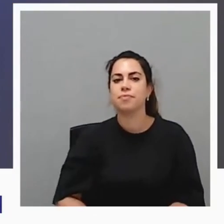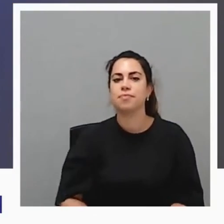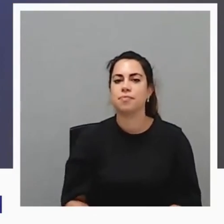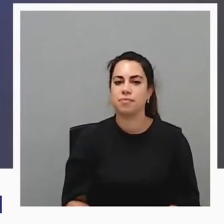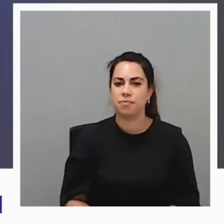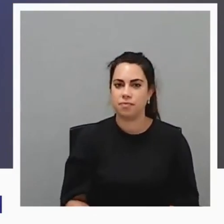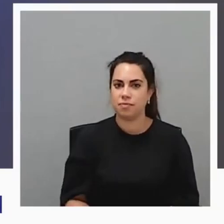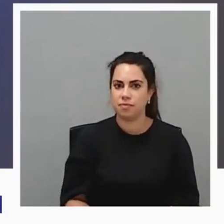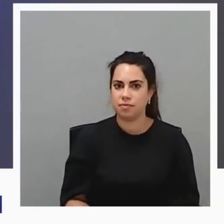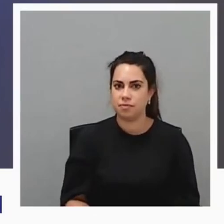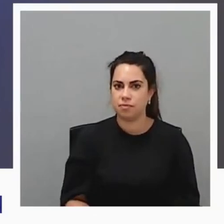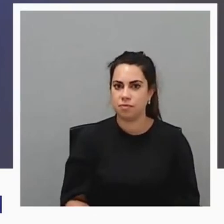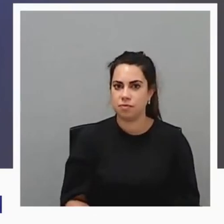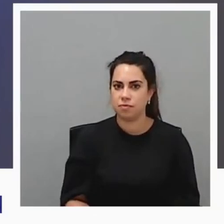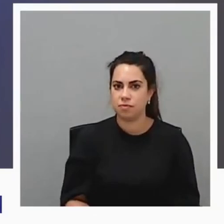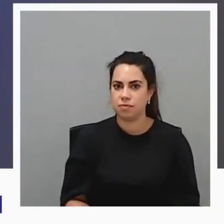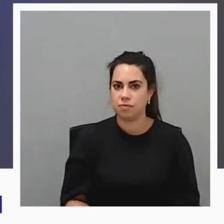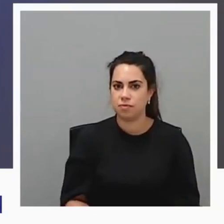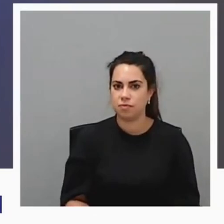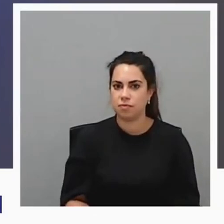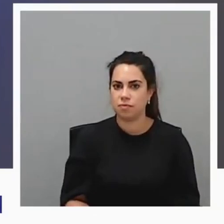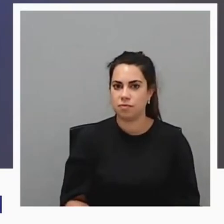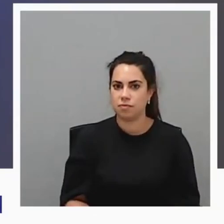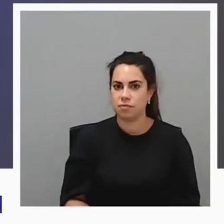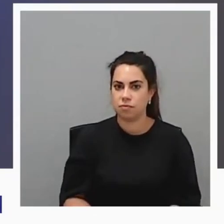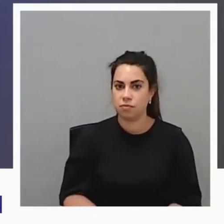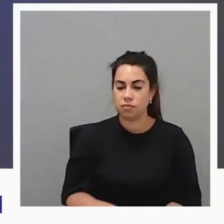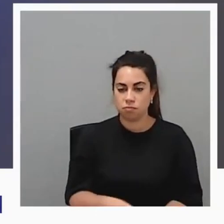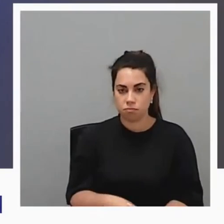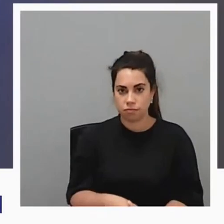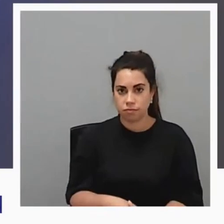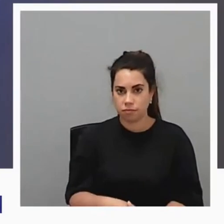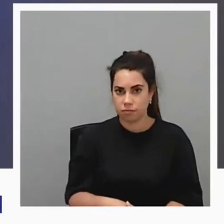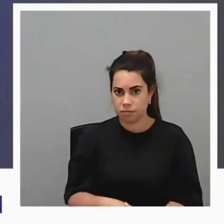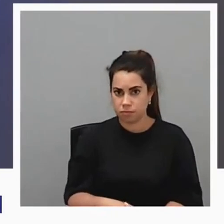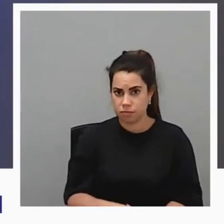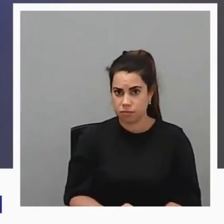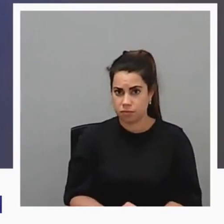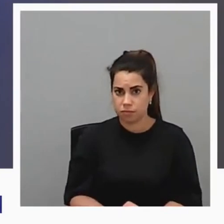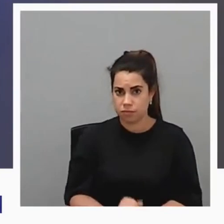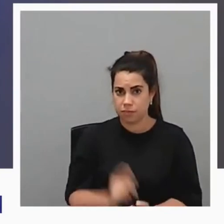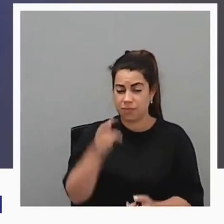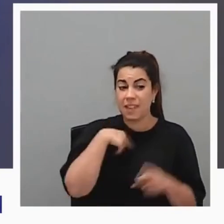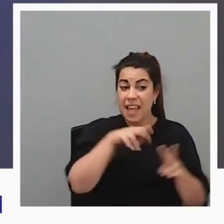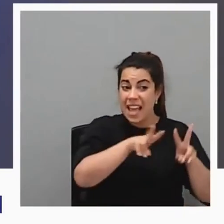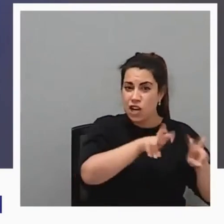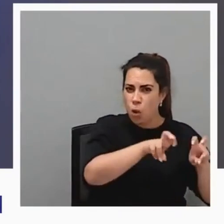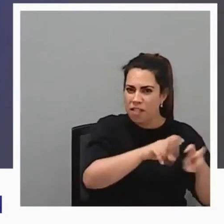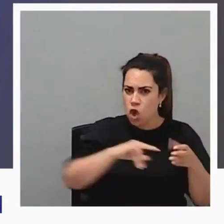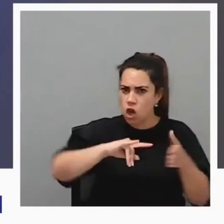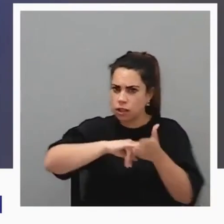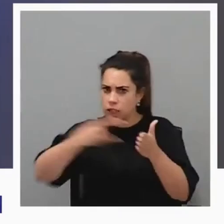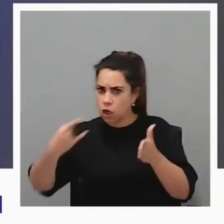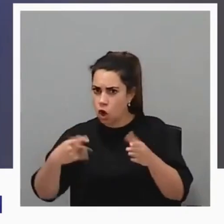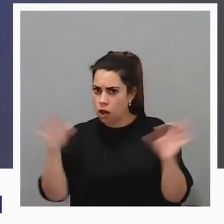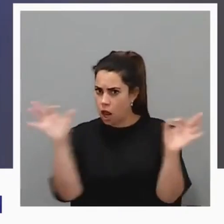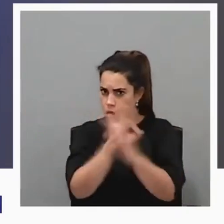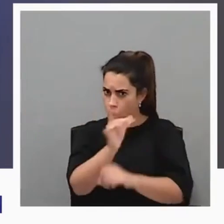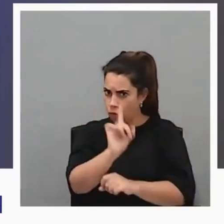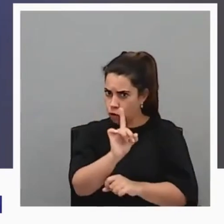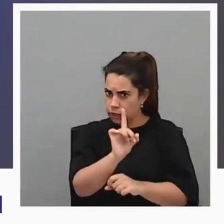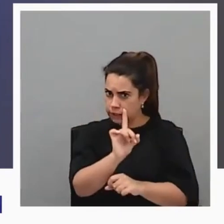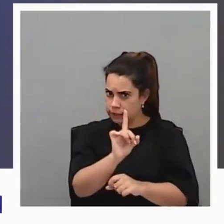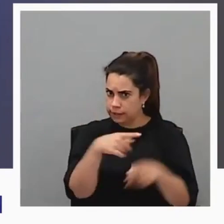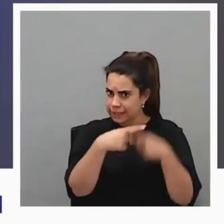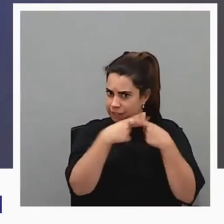no seré dogmático, pero aquí sí soy dogmático. No confundamos innovación y tecnología. Lo que estaba haciendo Manuel y su hermano